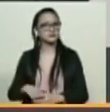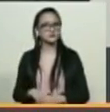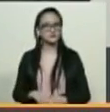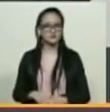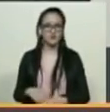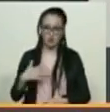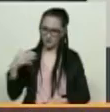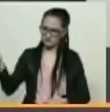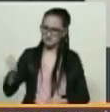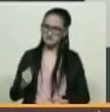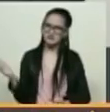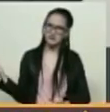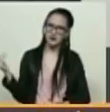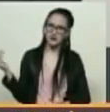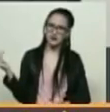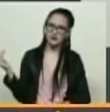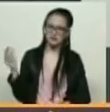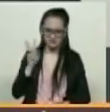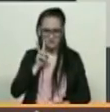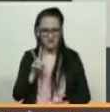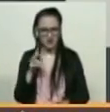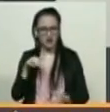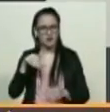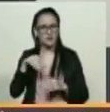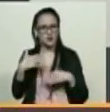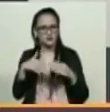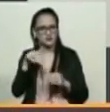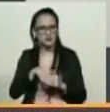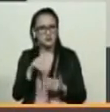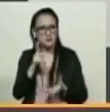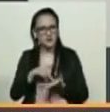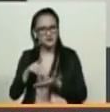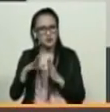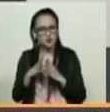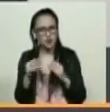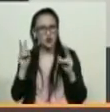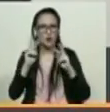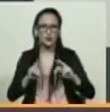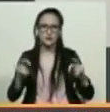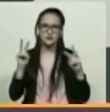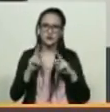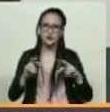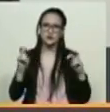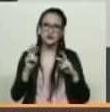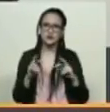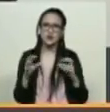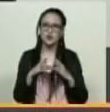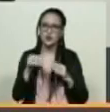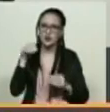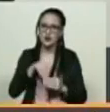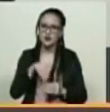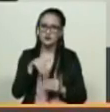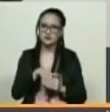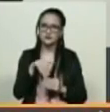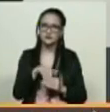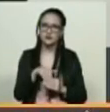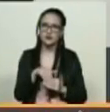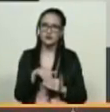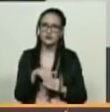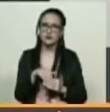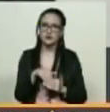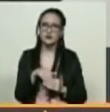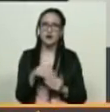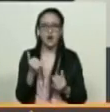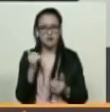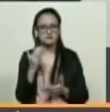vengan, que observen, que participen en todas las auditorías. Todas las elecciones tienen partes.